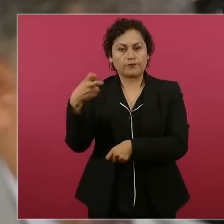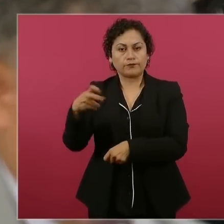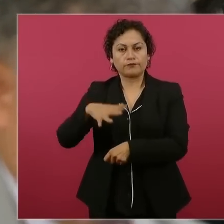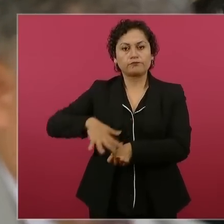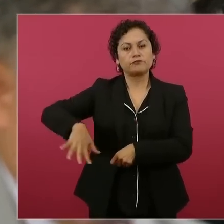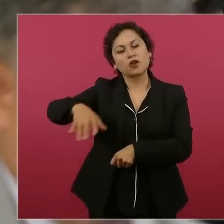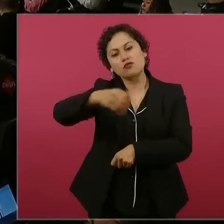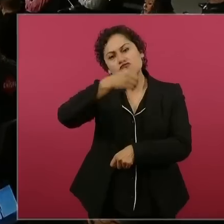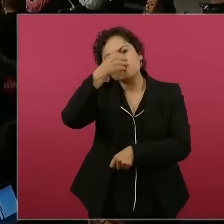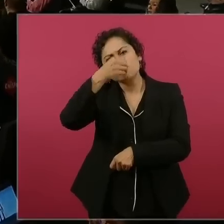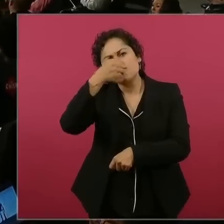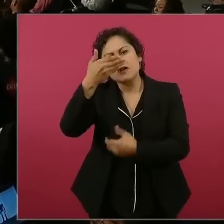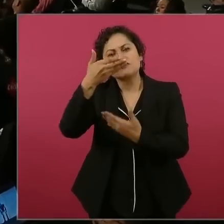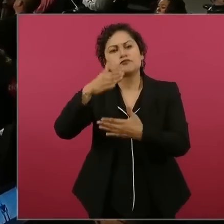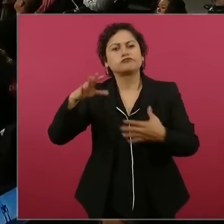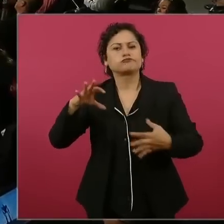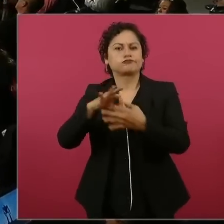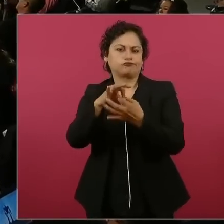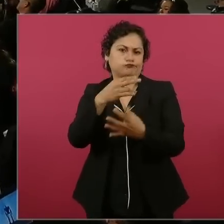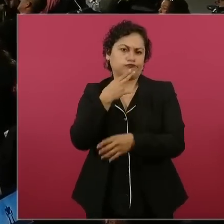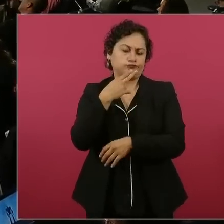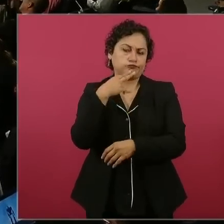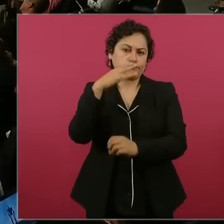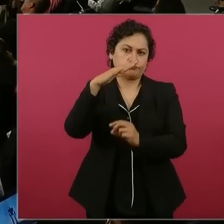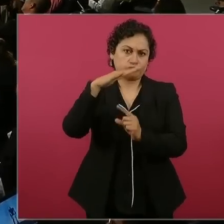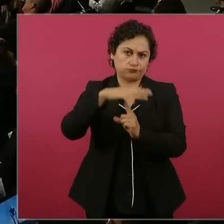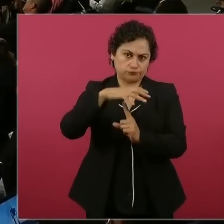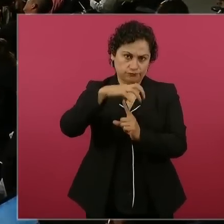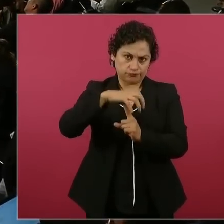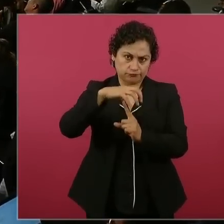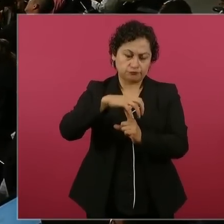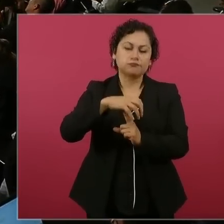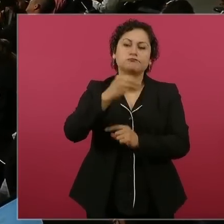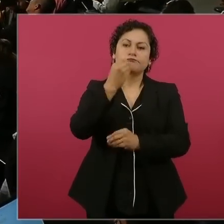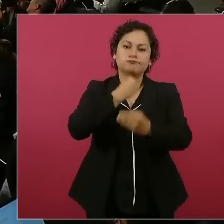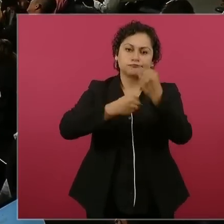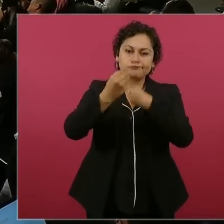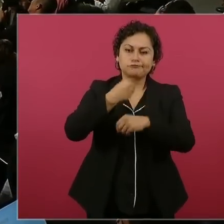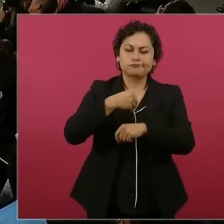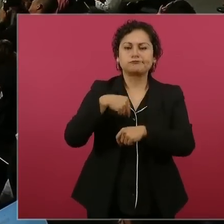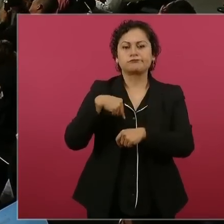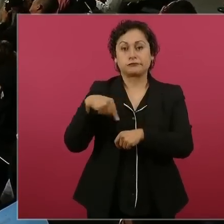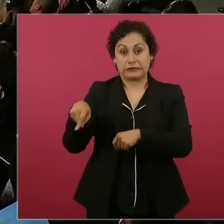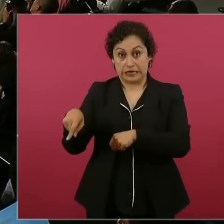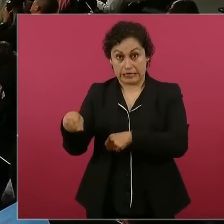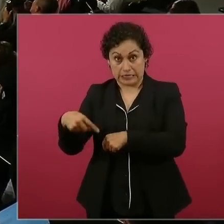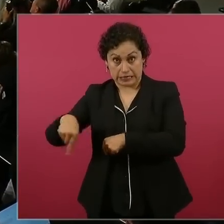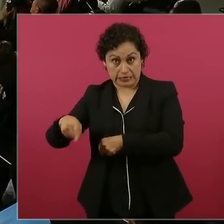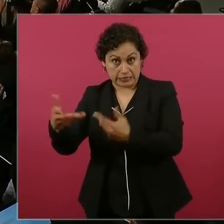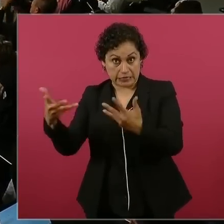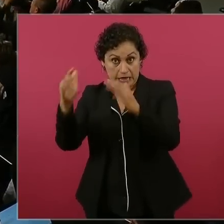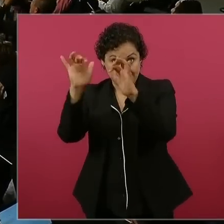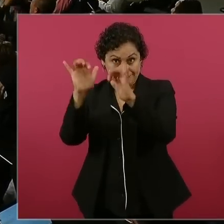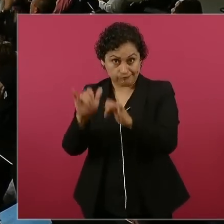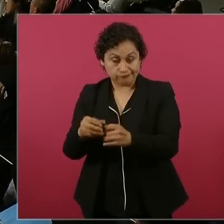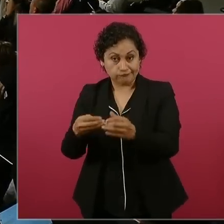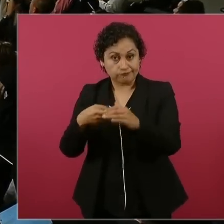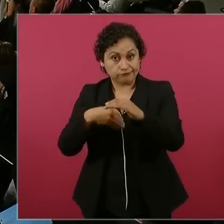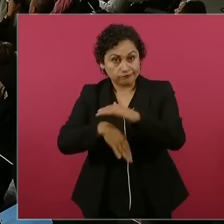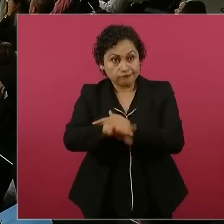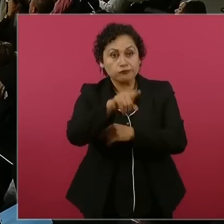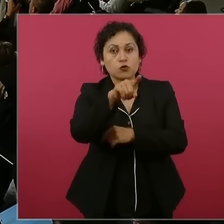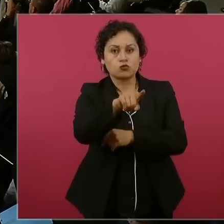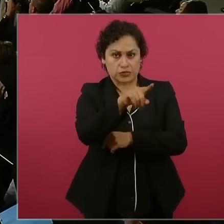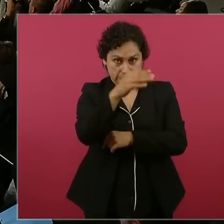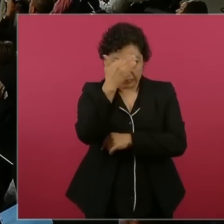sagrada. Esta solicitud ya se le hizo por escrito, saber si usted ya tiene conocimiento de ello y ver qué posibilidades hay. De